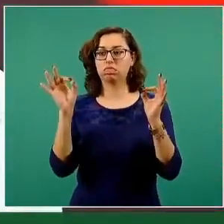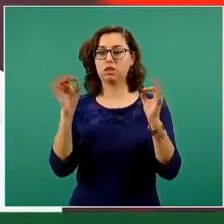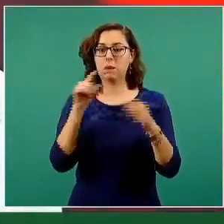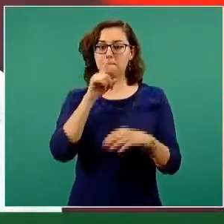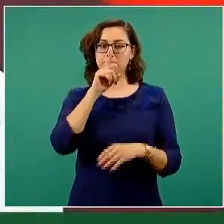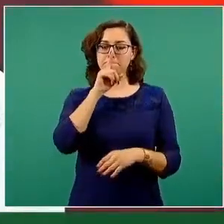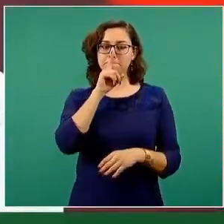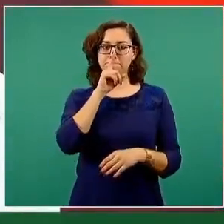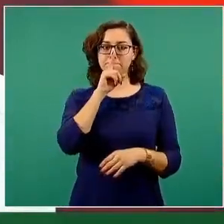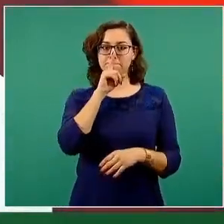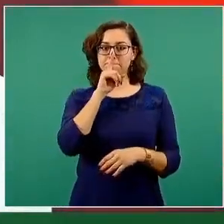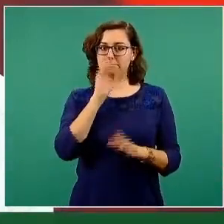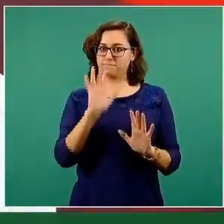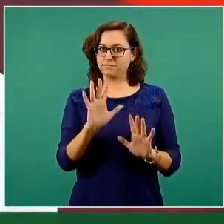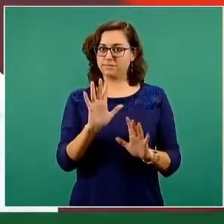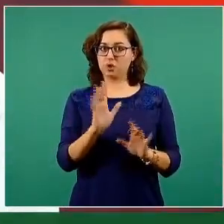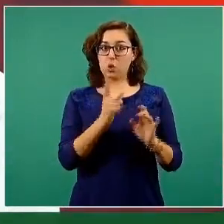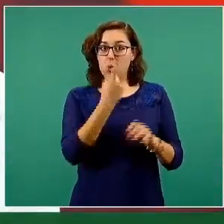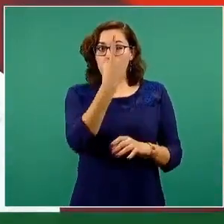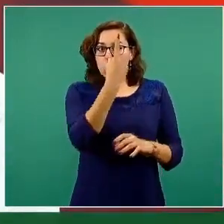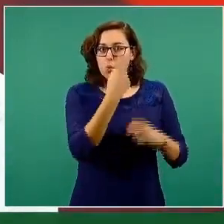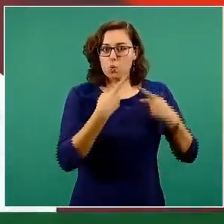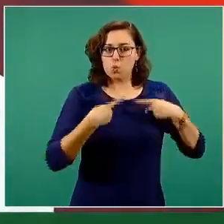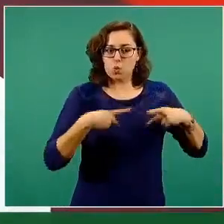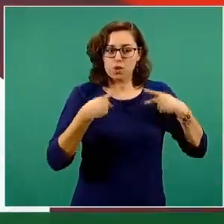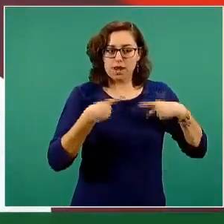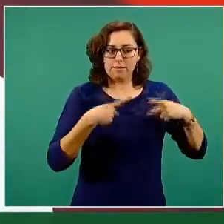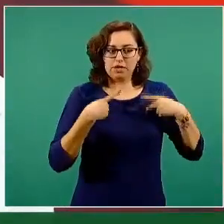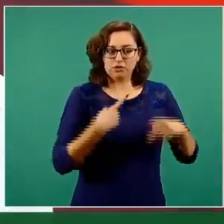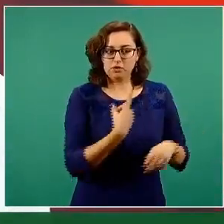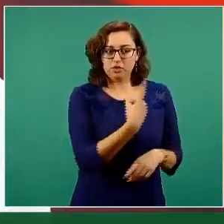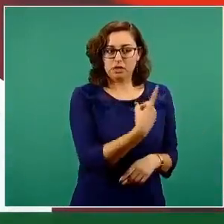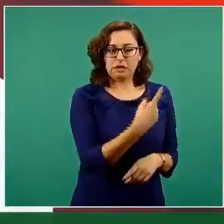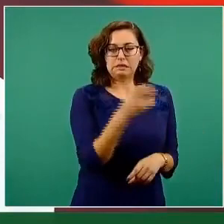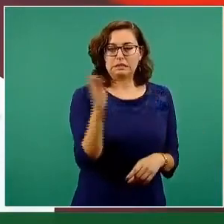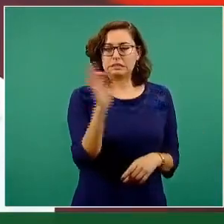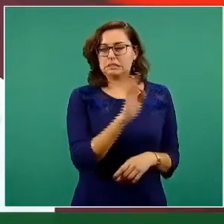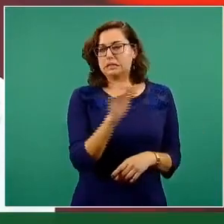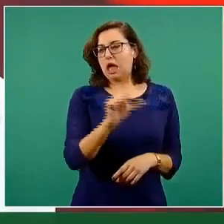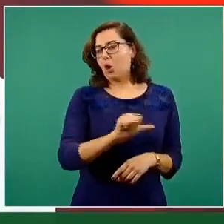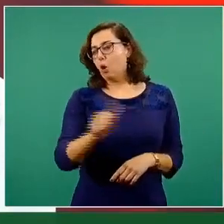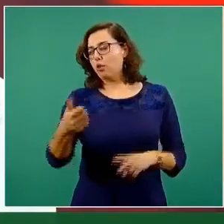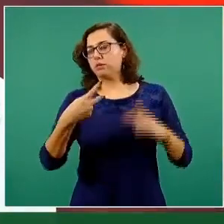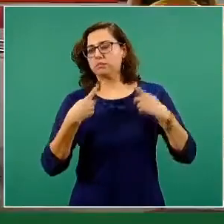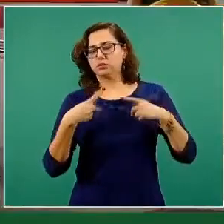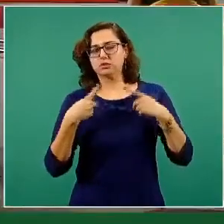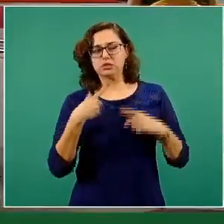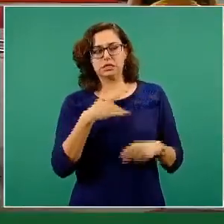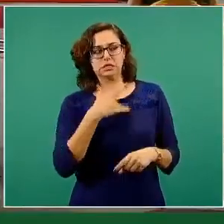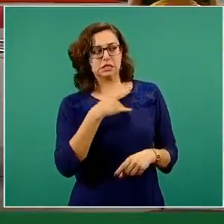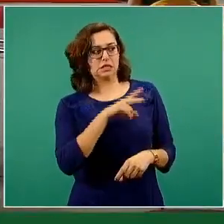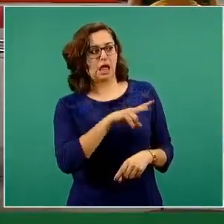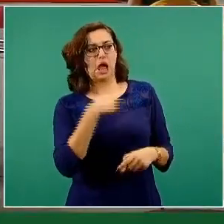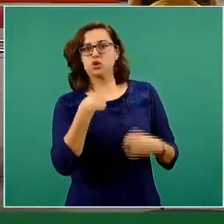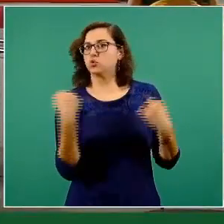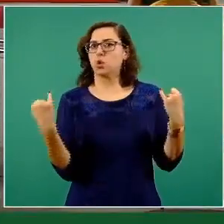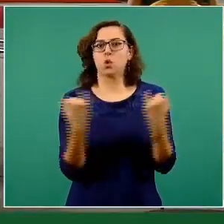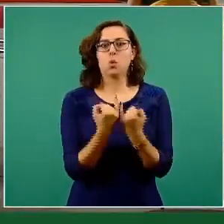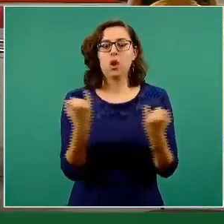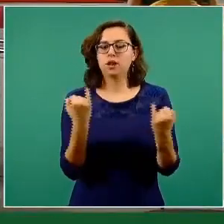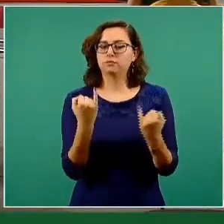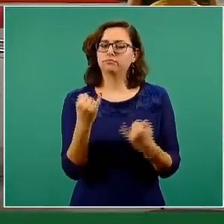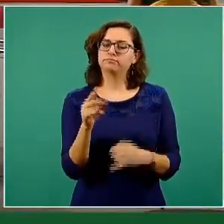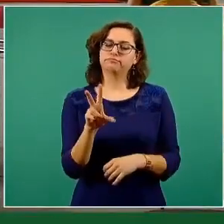personas que pudieran tener alguna condición de salud semejante interpreten que la recomendación es de acceso universal.